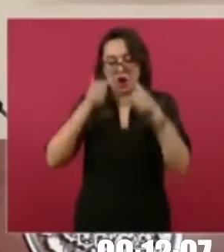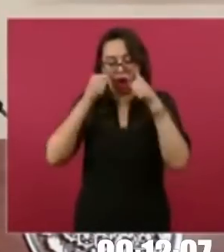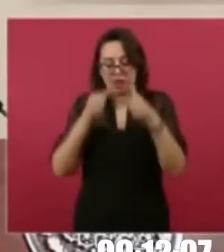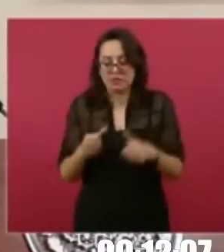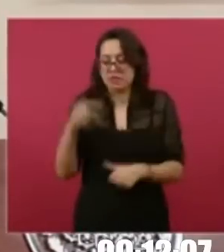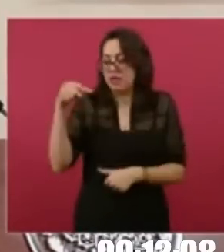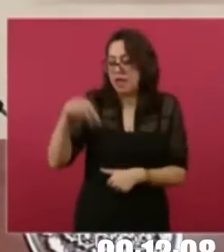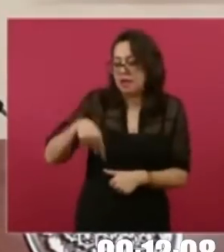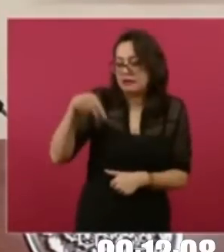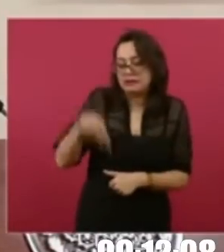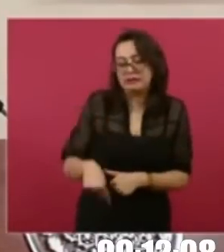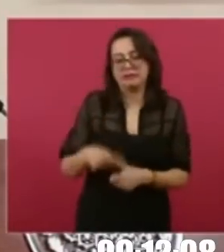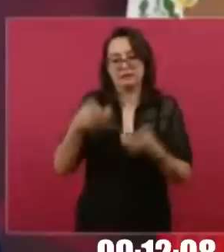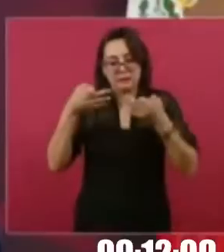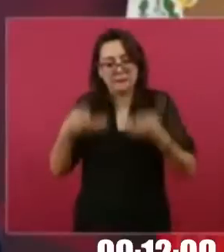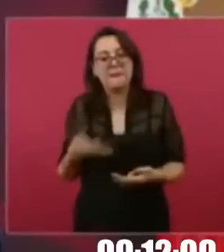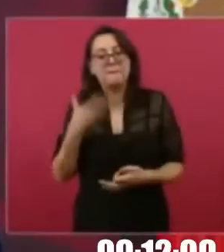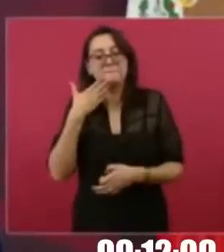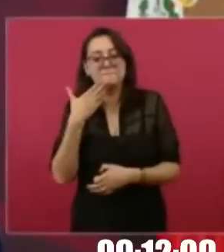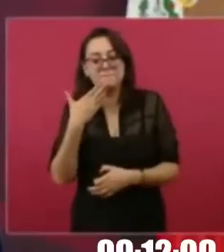nos van a respetar